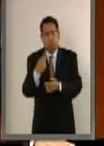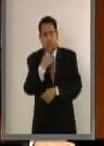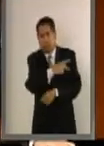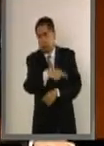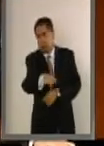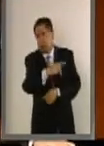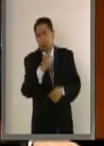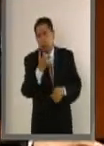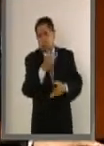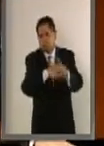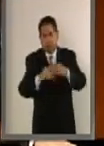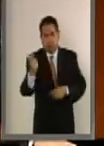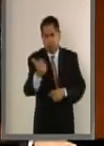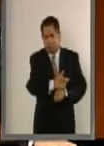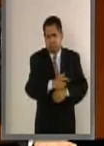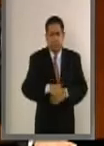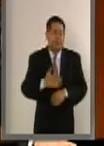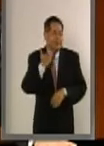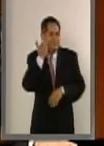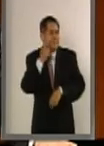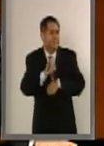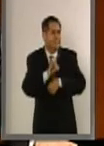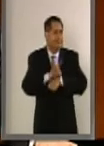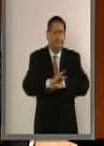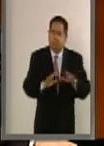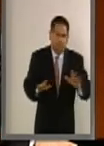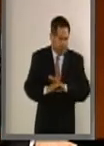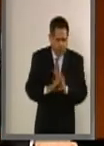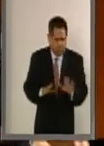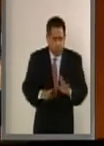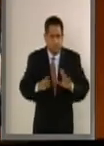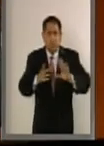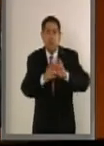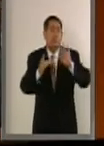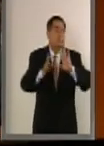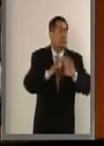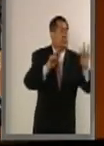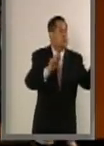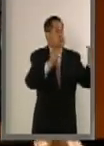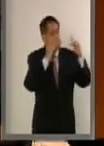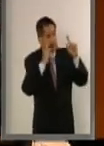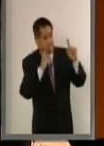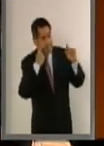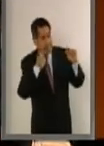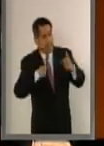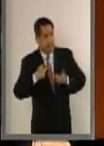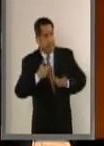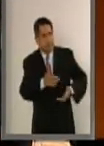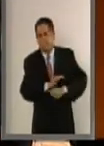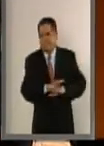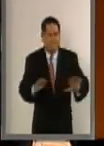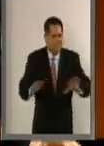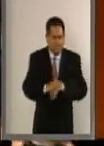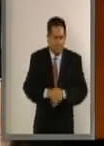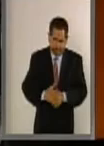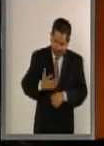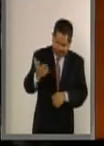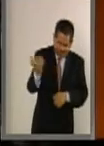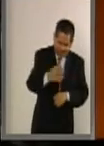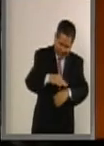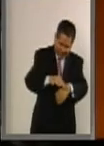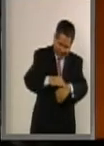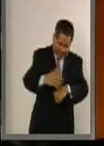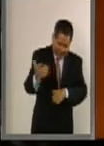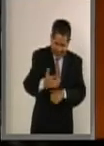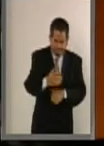mexicanos. Sin simulaciones, sin buscar el evento, la nota y la foto, pero sí con acciones concretas,